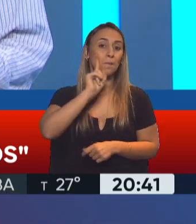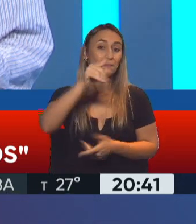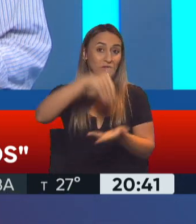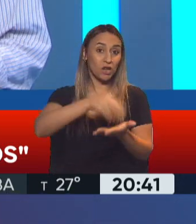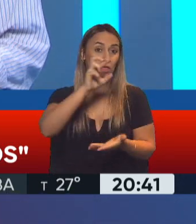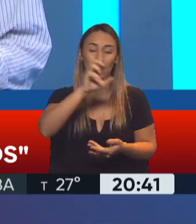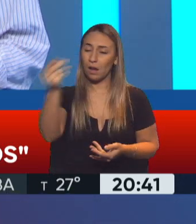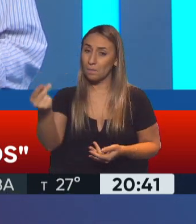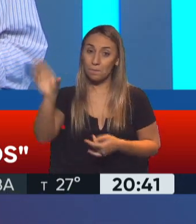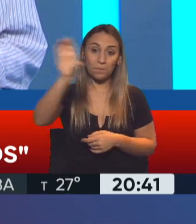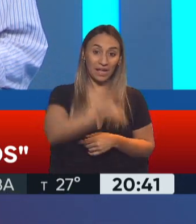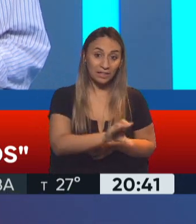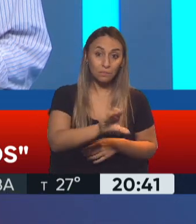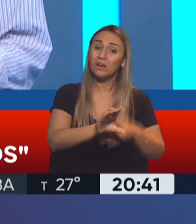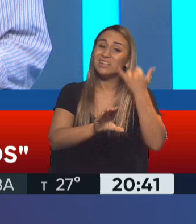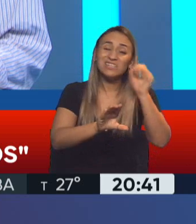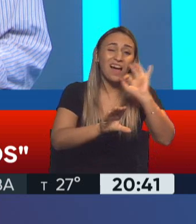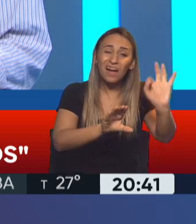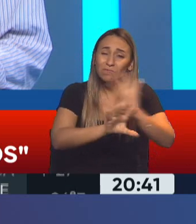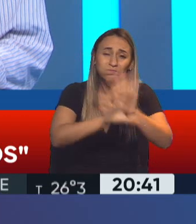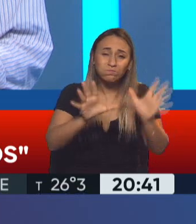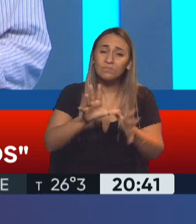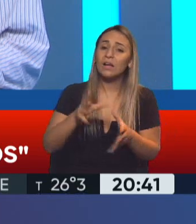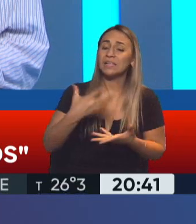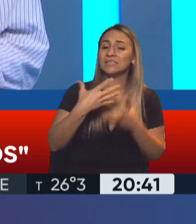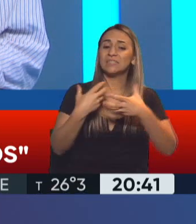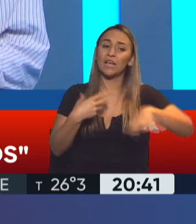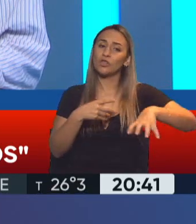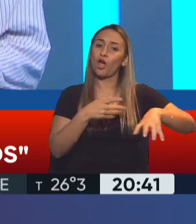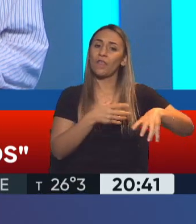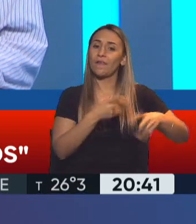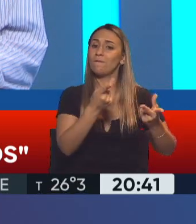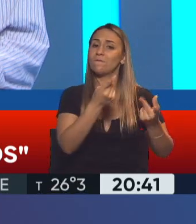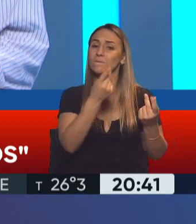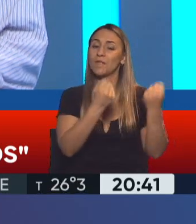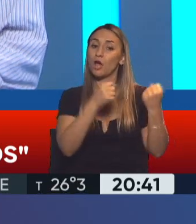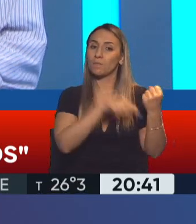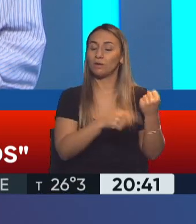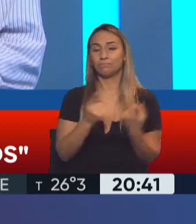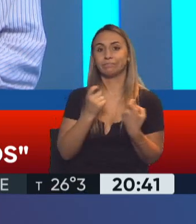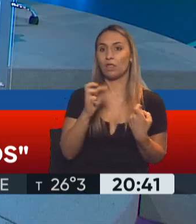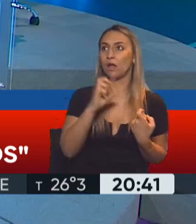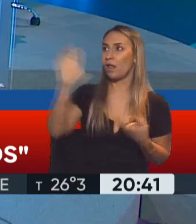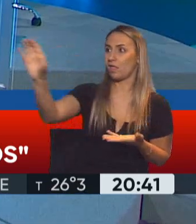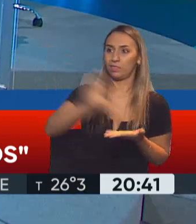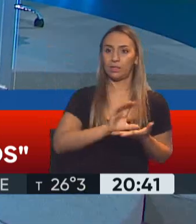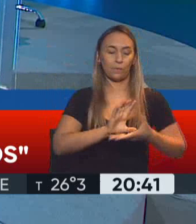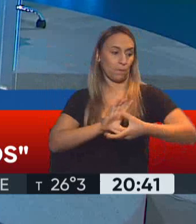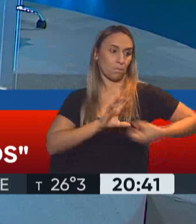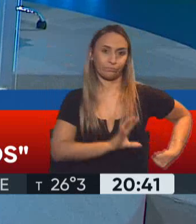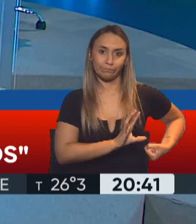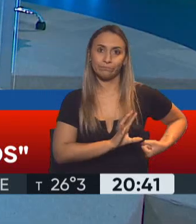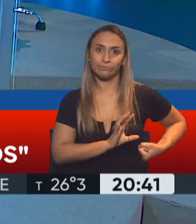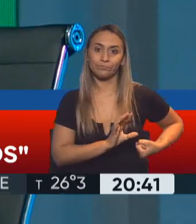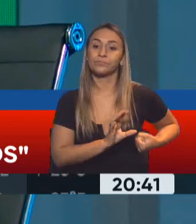eso terminó embolsado ya por un sector financiero que necesitaba esos dólares ellos pagan el costo de vender un y me parece que